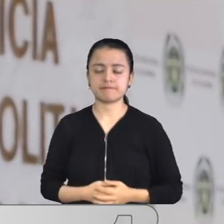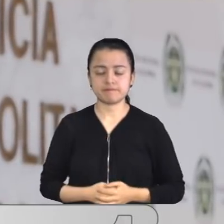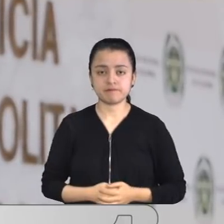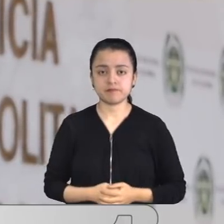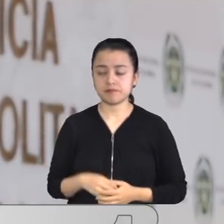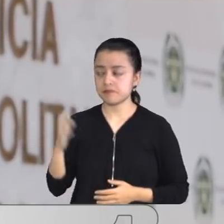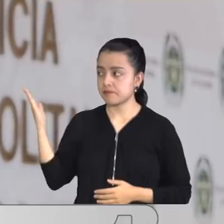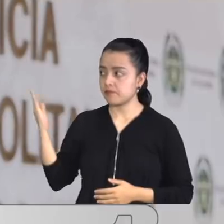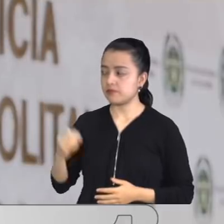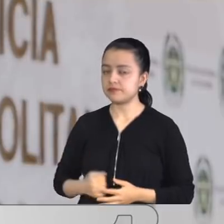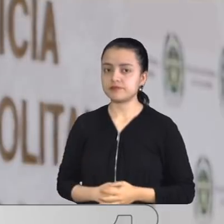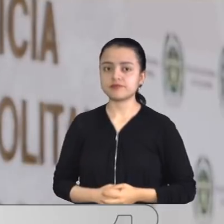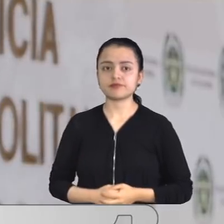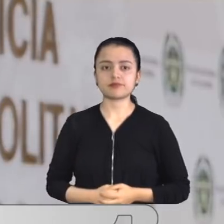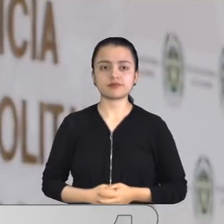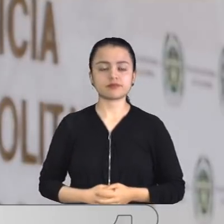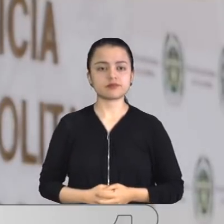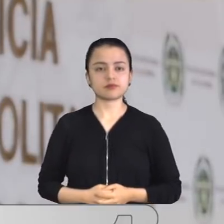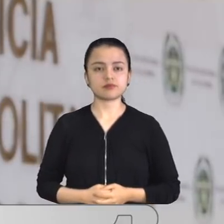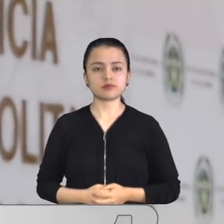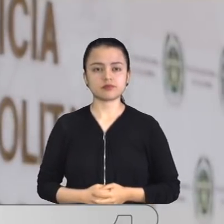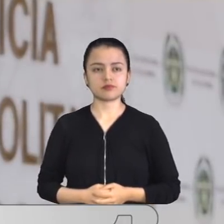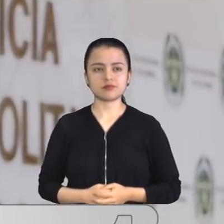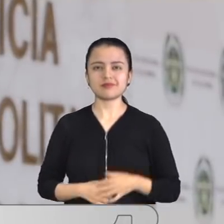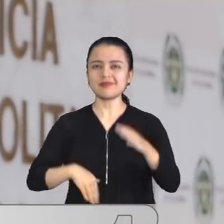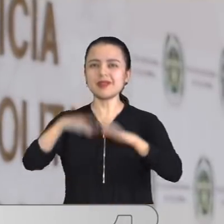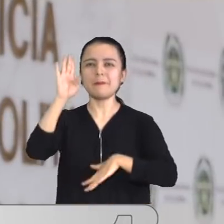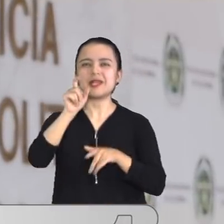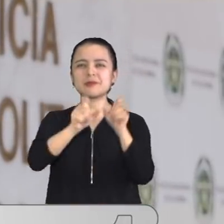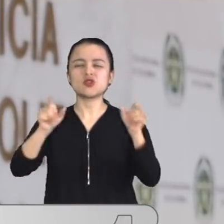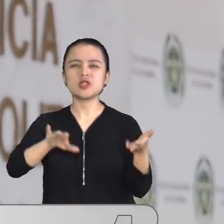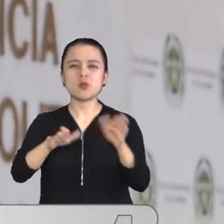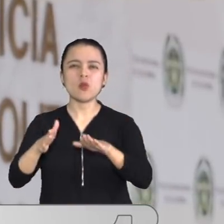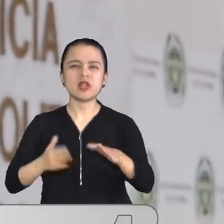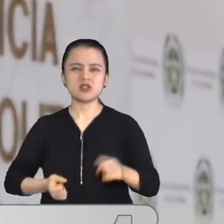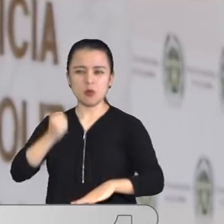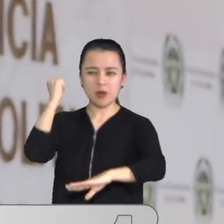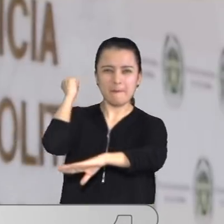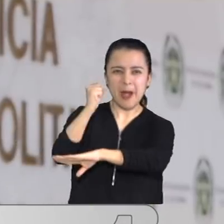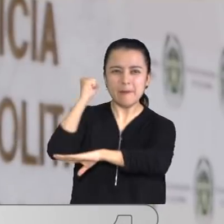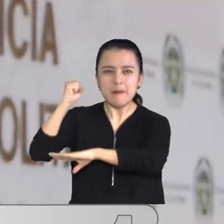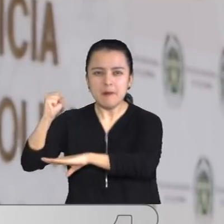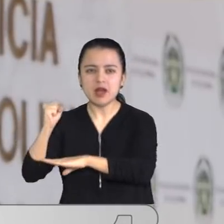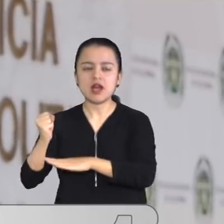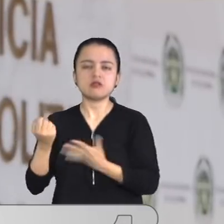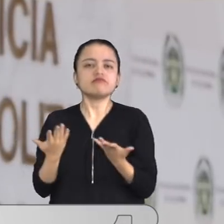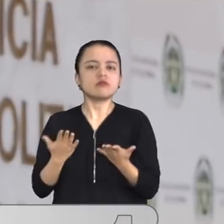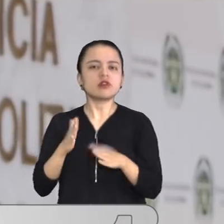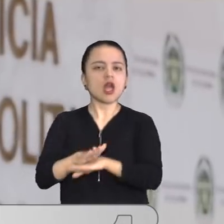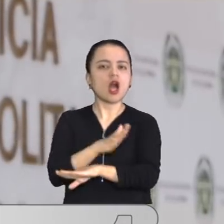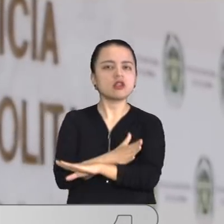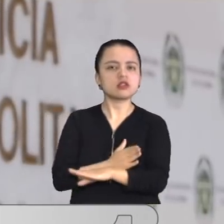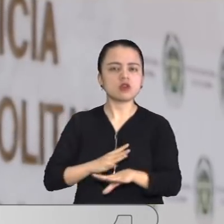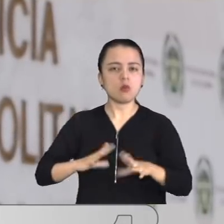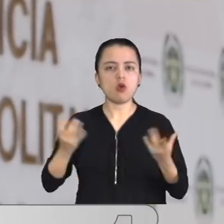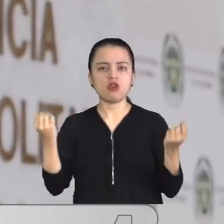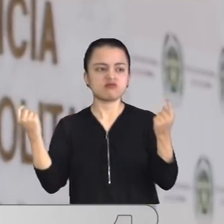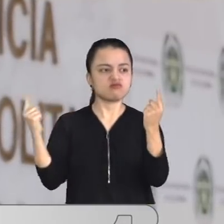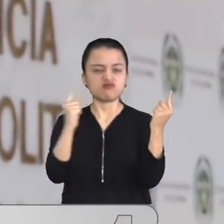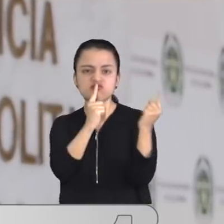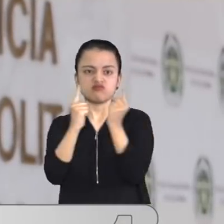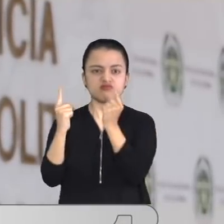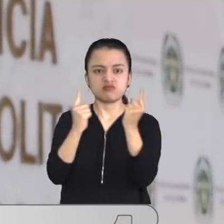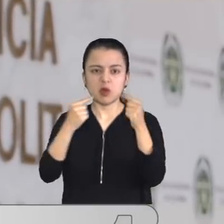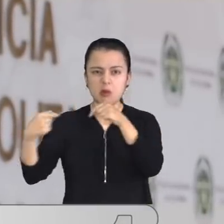por arma cortopunzante y la mayoría de estos homicidios por arma cortopunzante sucedieron como consecuencia de la intolerancia de los